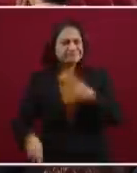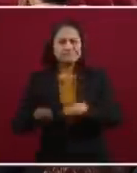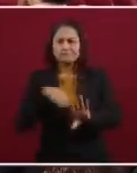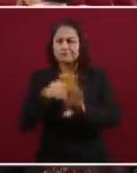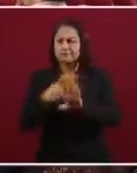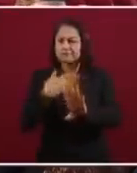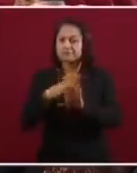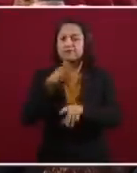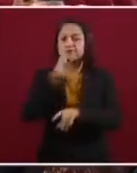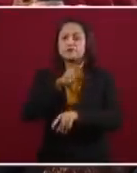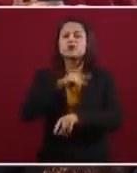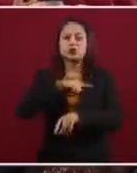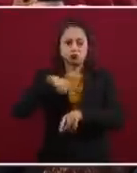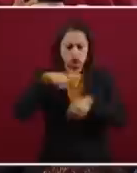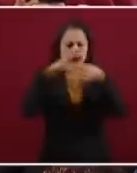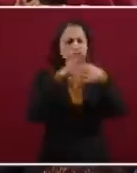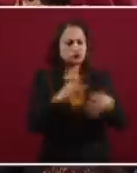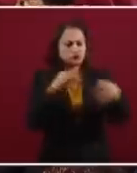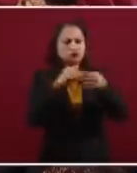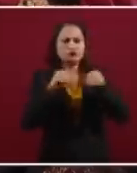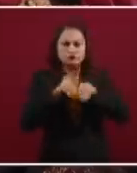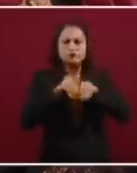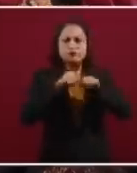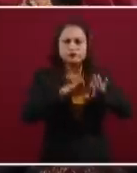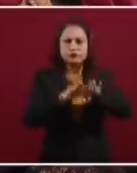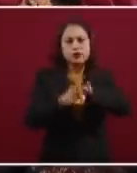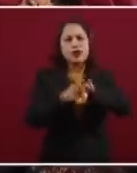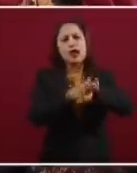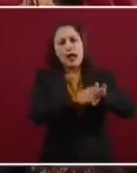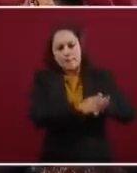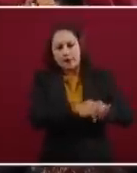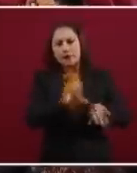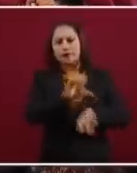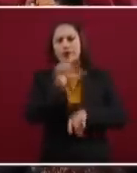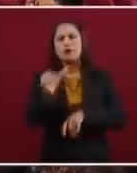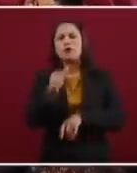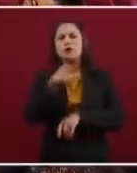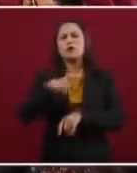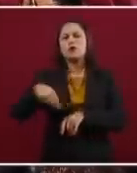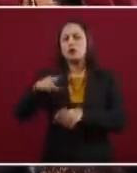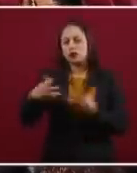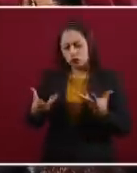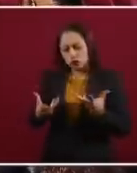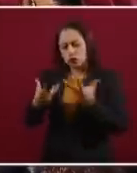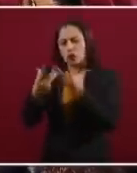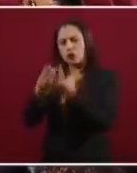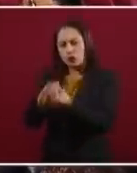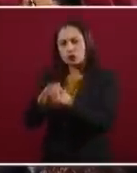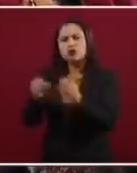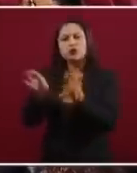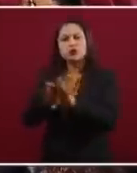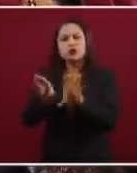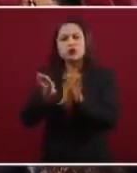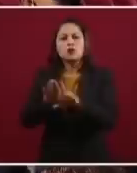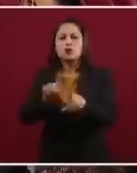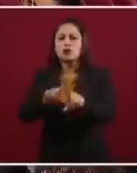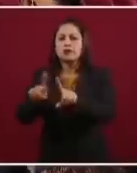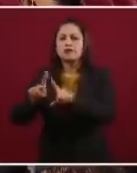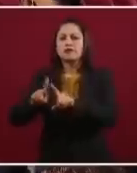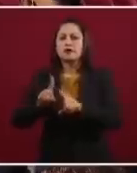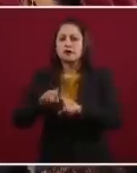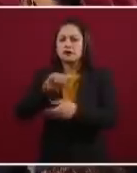informativo pero el otro componente es juntos por la paz es una invitación al día no los clubes por la paz representan eso